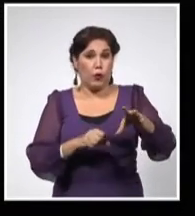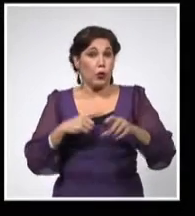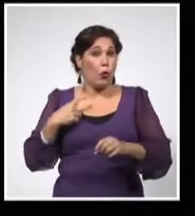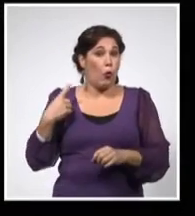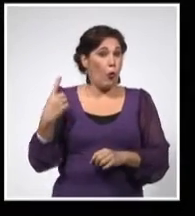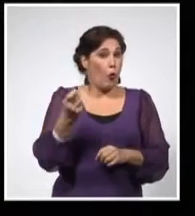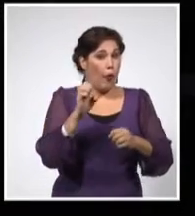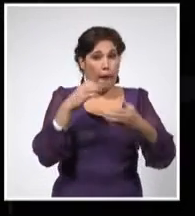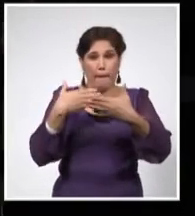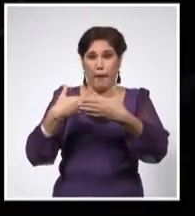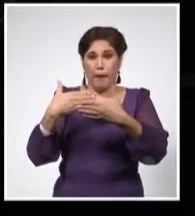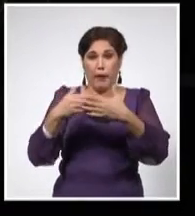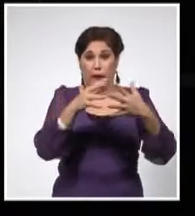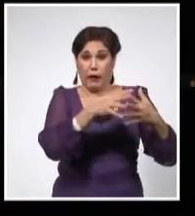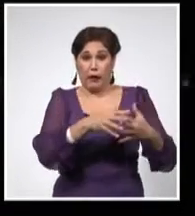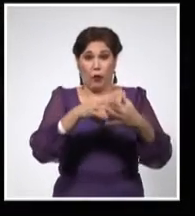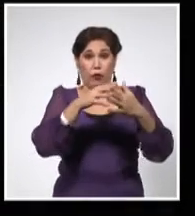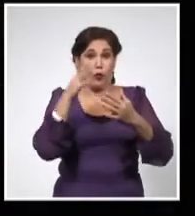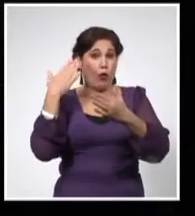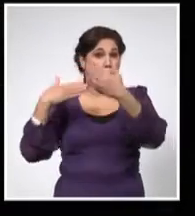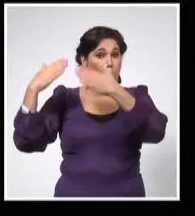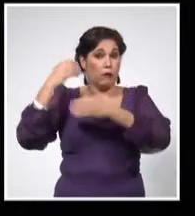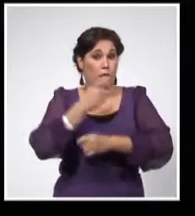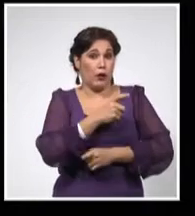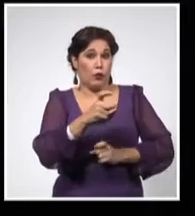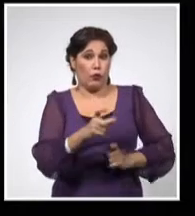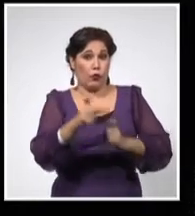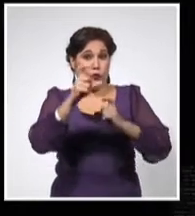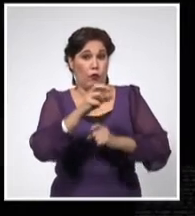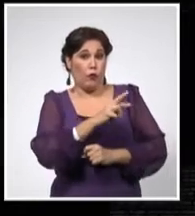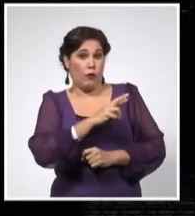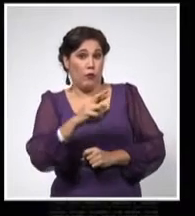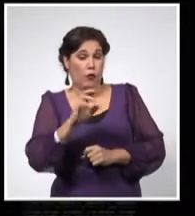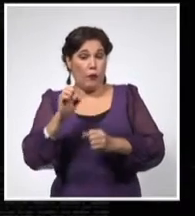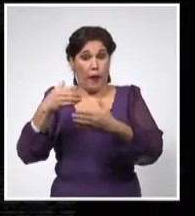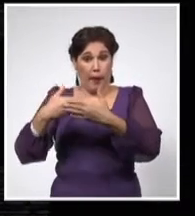todas las empresas de la compañía eléctrica,